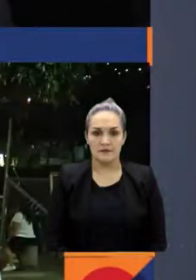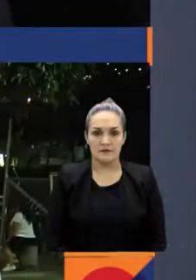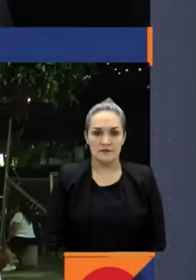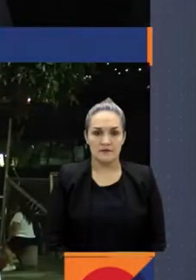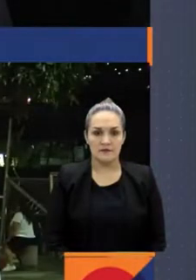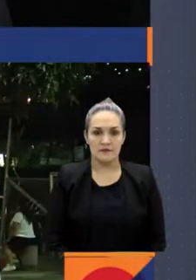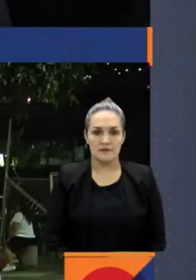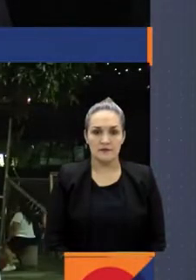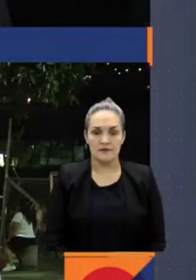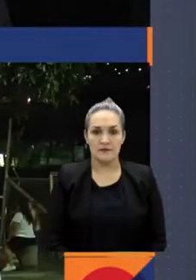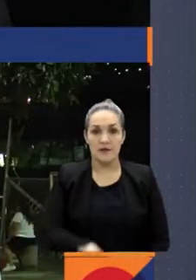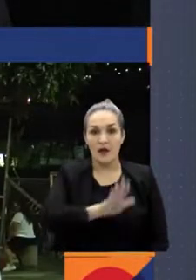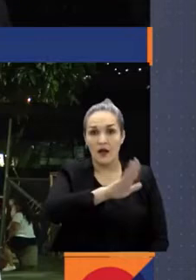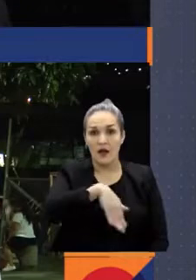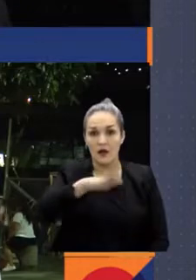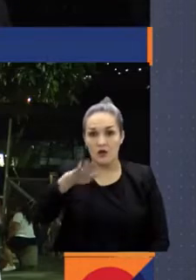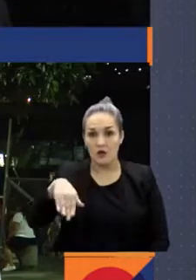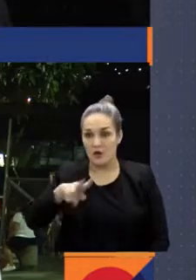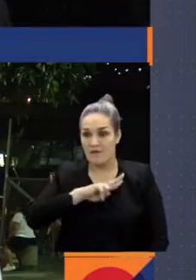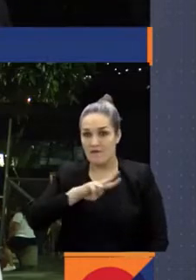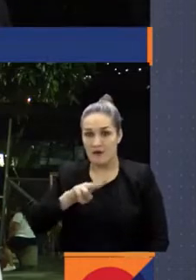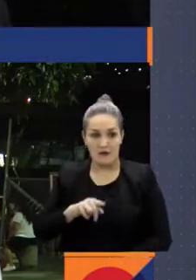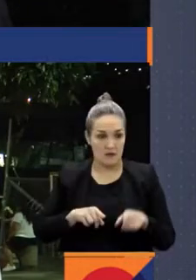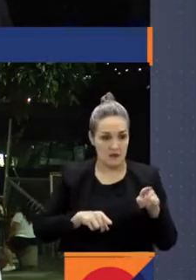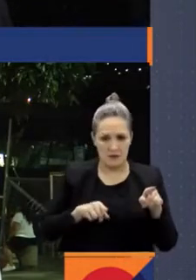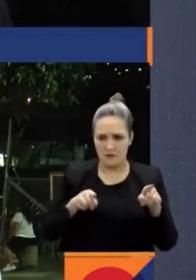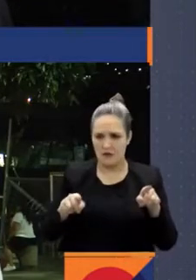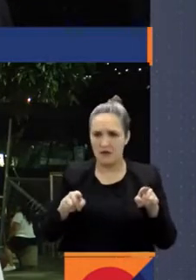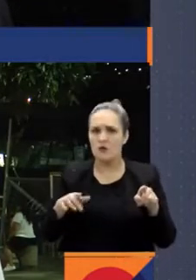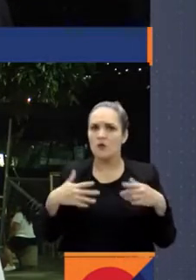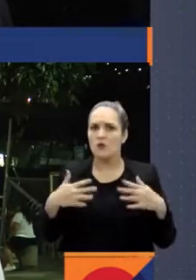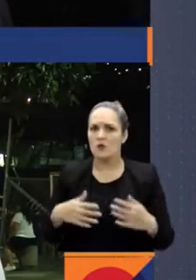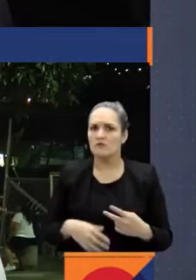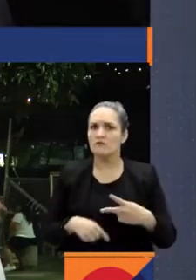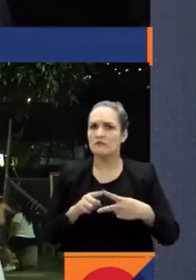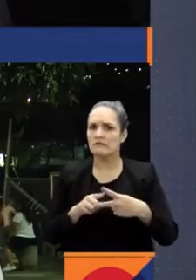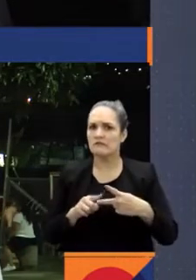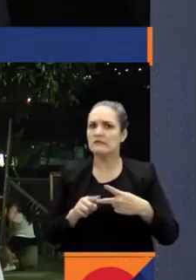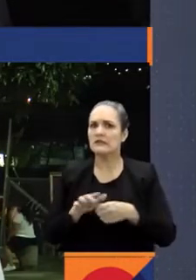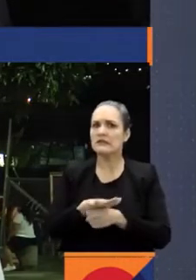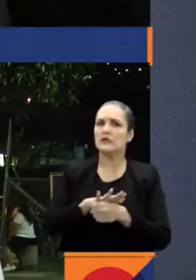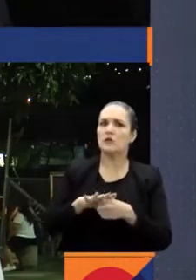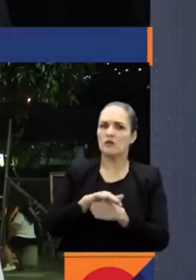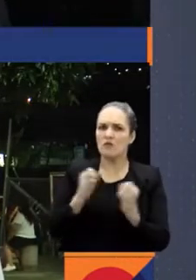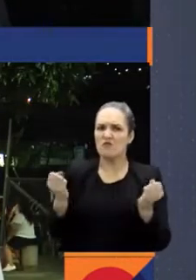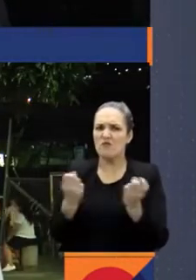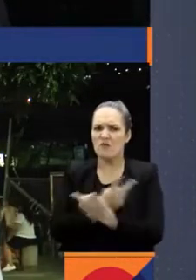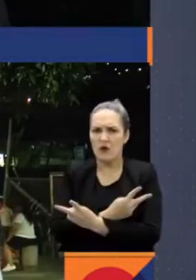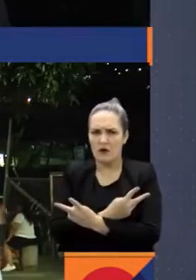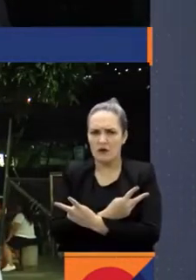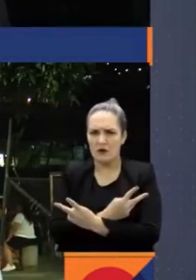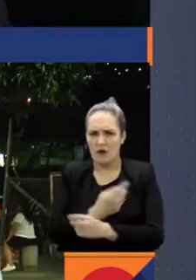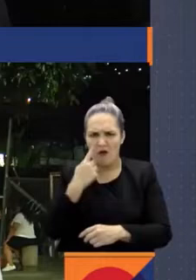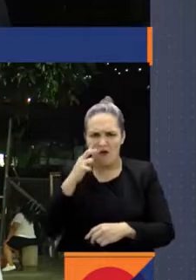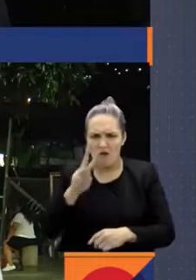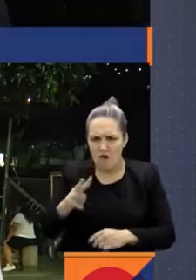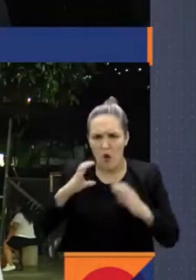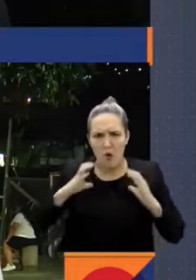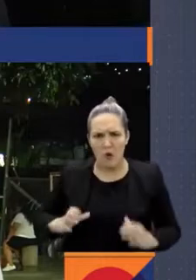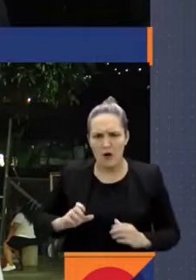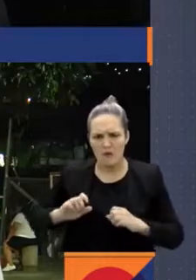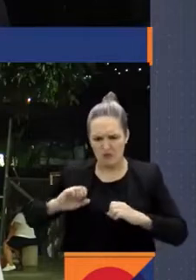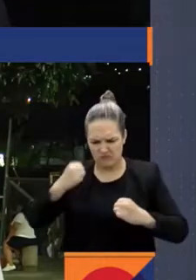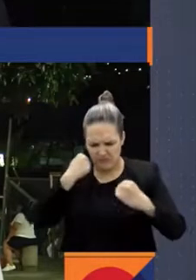En Antioquia y Valle del Cauca hay alerta por 2 hechos violentos. Cuerpos con signos de tortura siguen apareciendo en